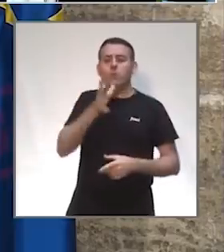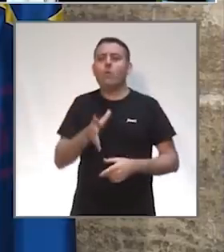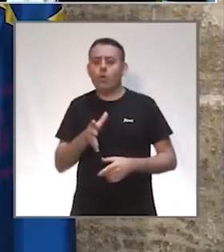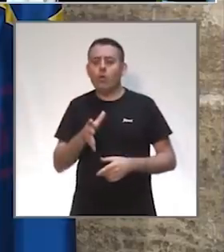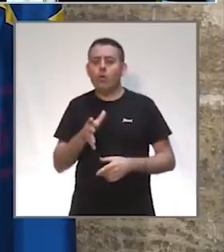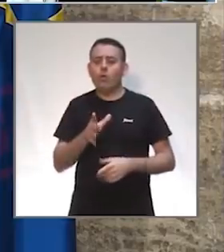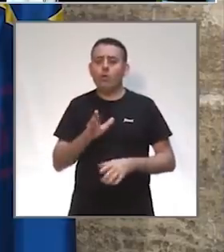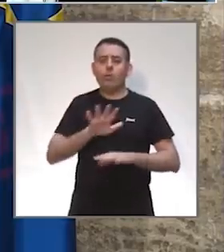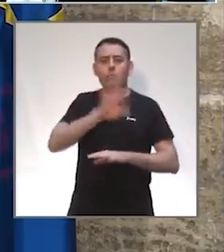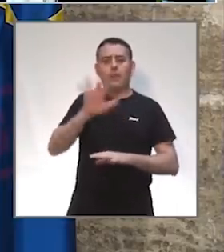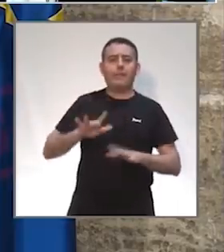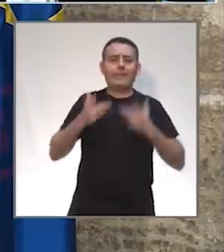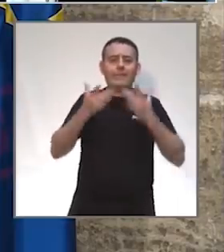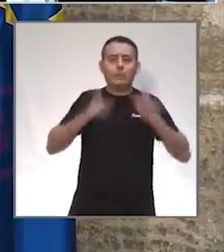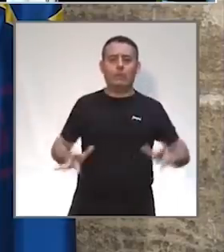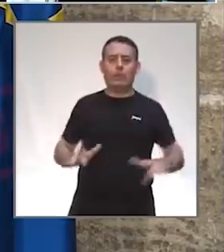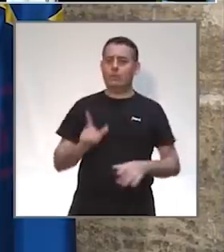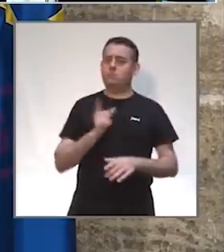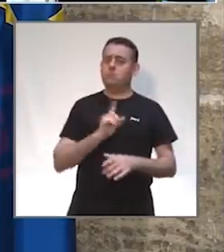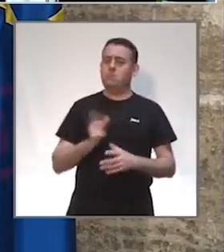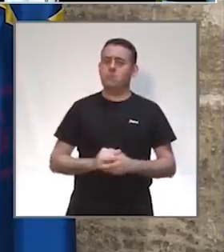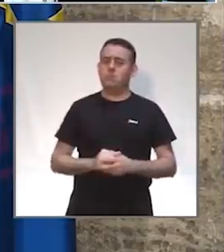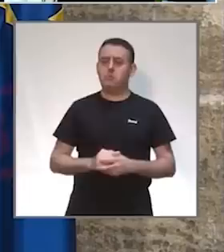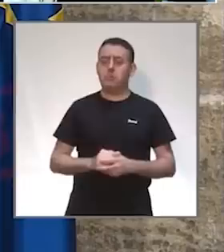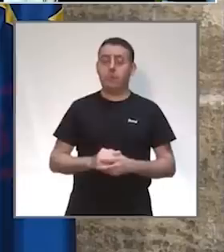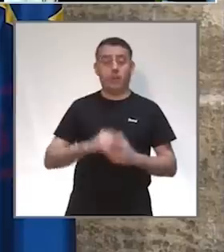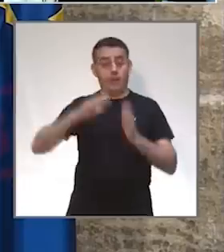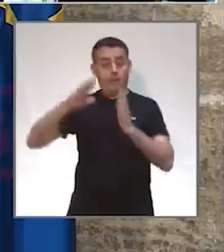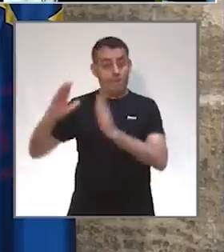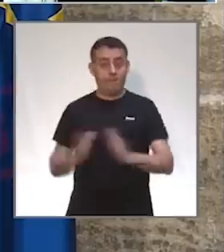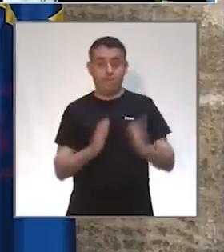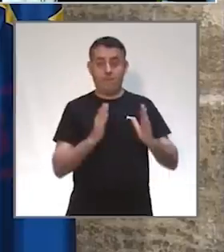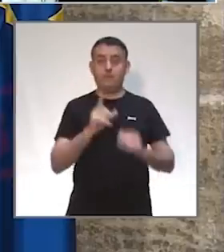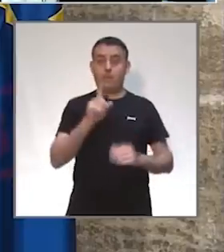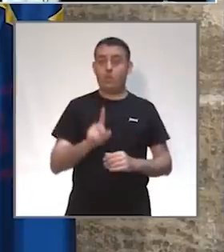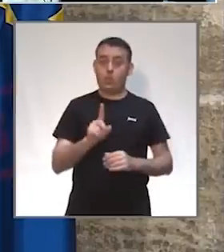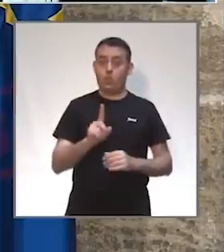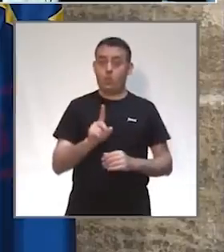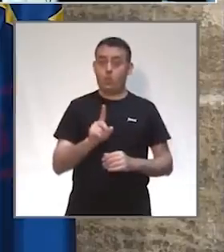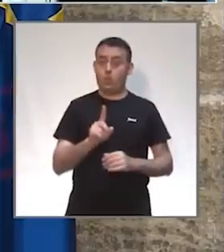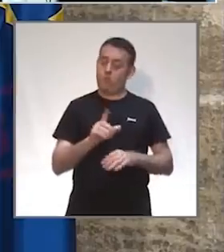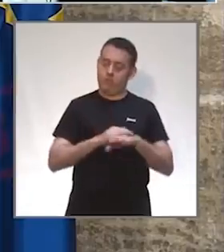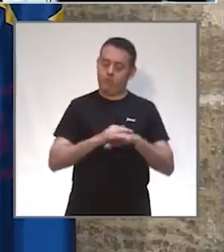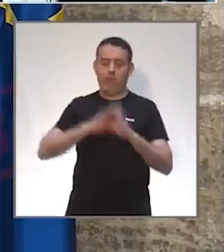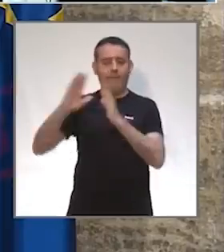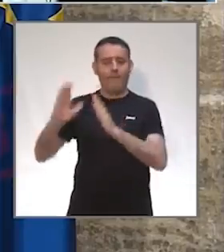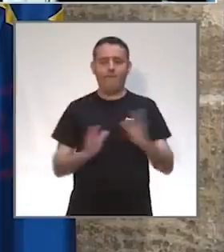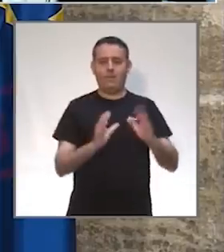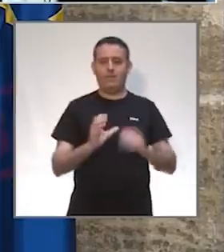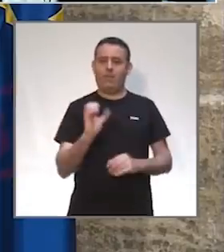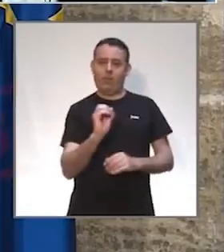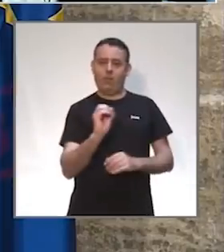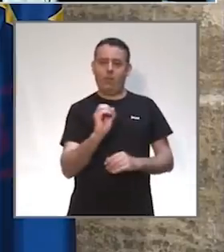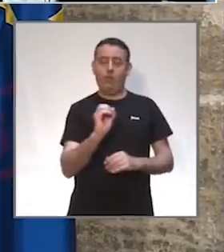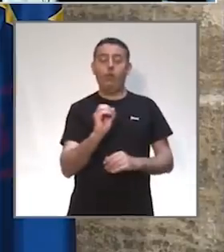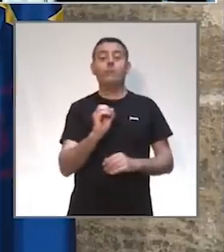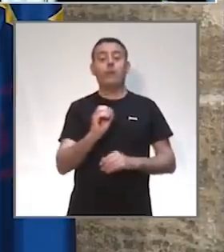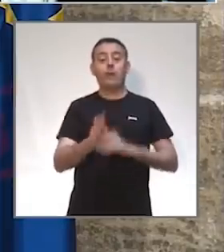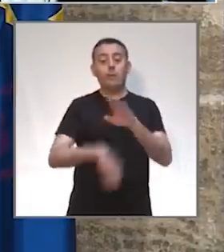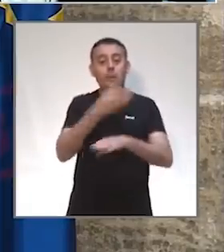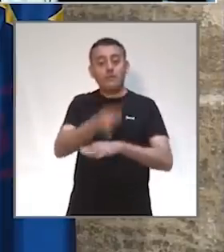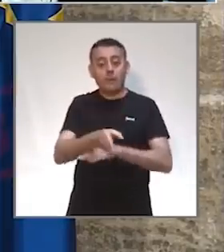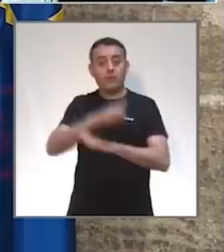Porque aquí parece ser, don Javier, que hay algo que nadie quiere, que es asumir responsabilidades. Y desde luego,